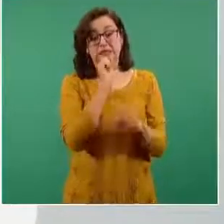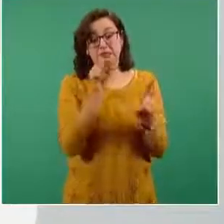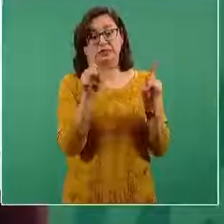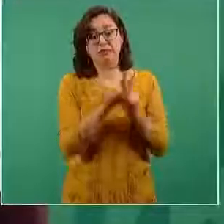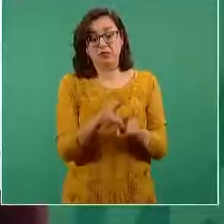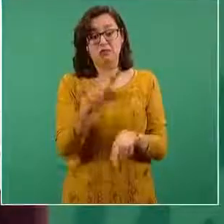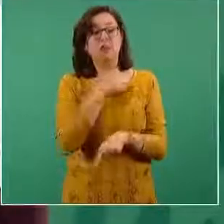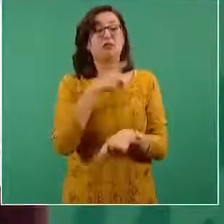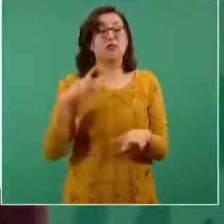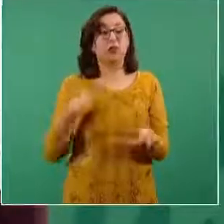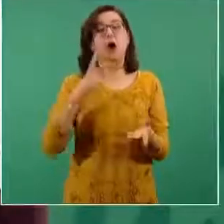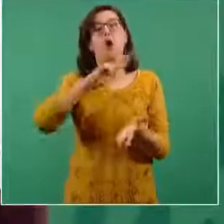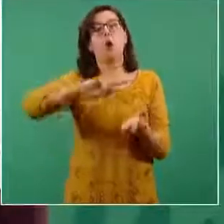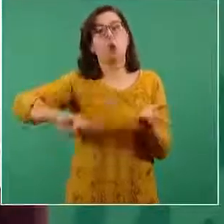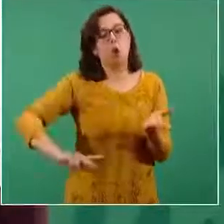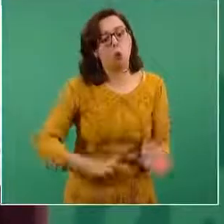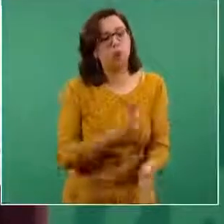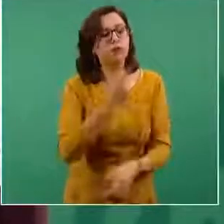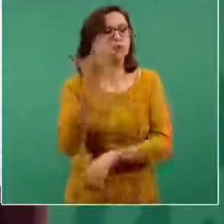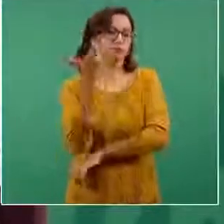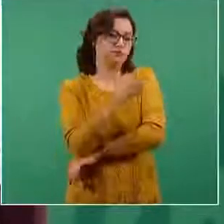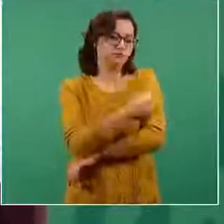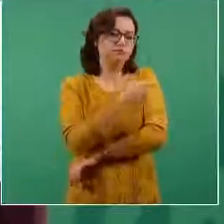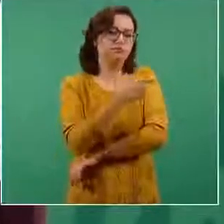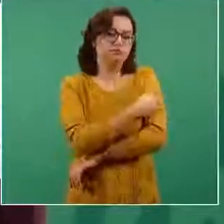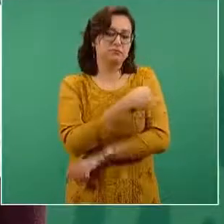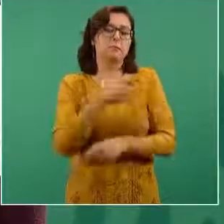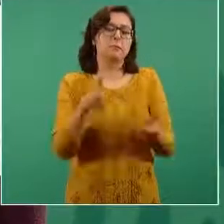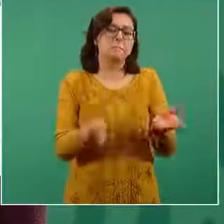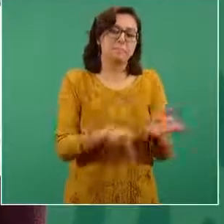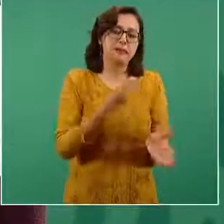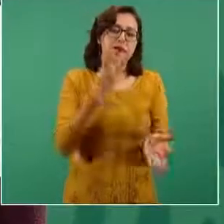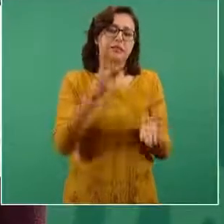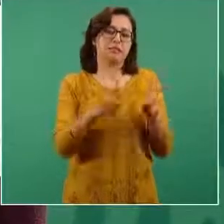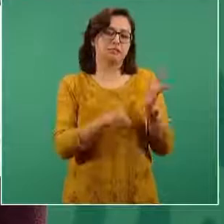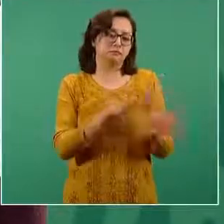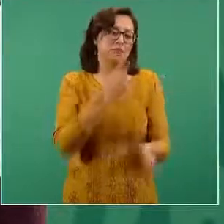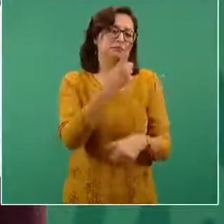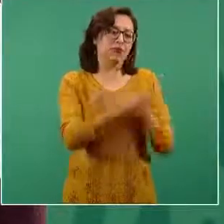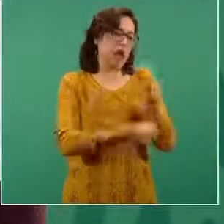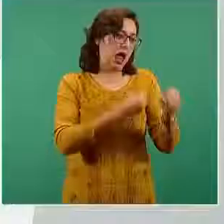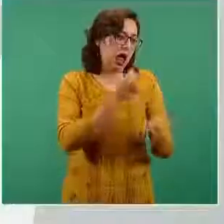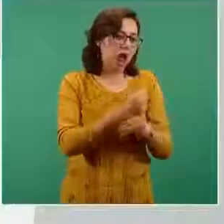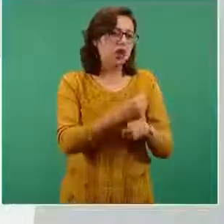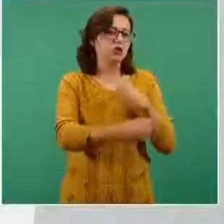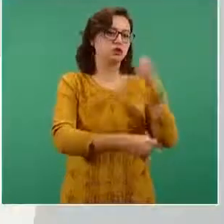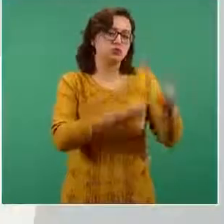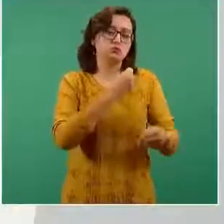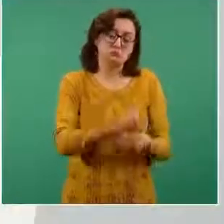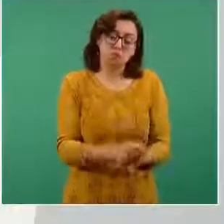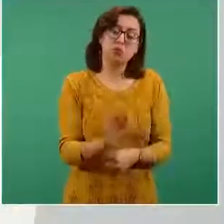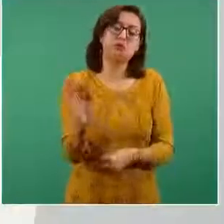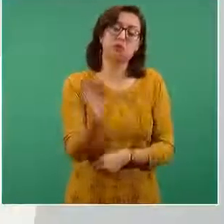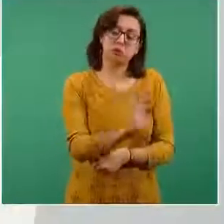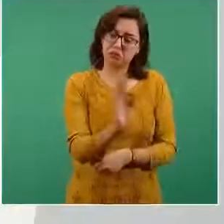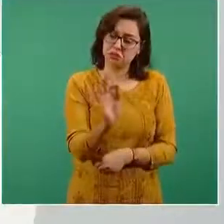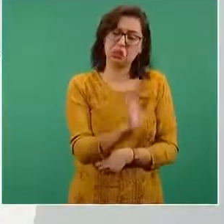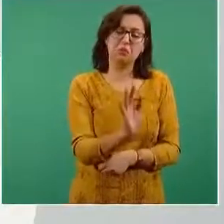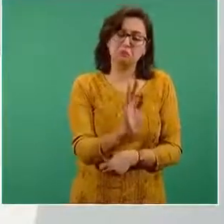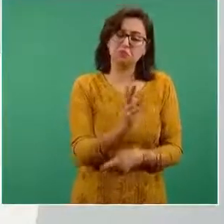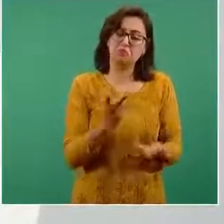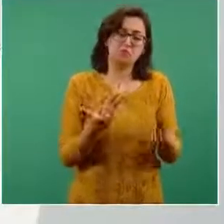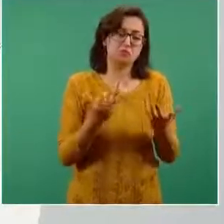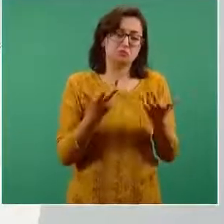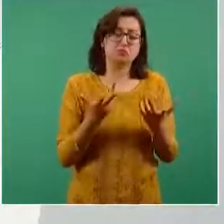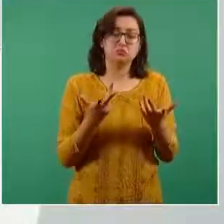en el año también tuviera a lo mejor que ser nuevamente aplicada, sobre todo cuando estamos también